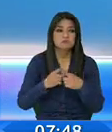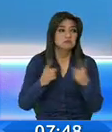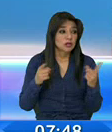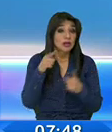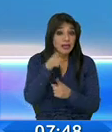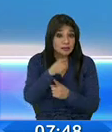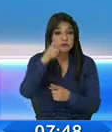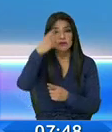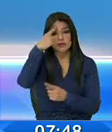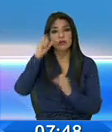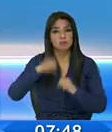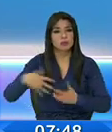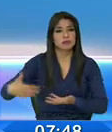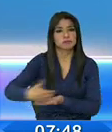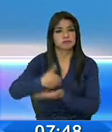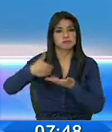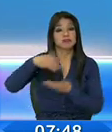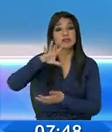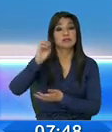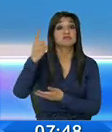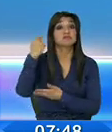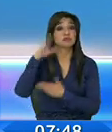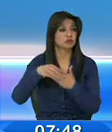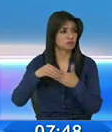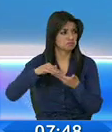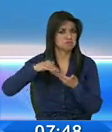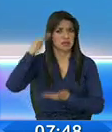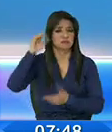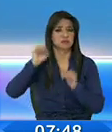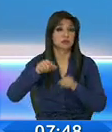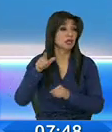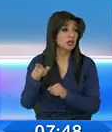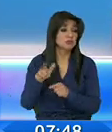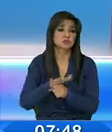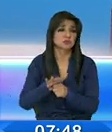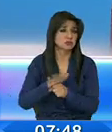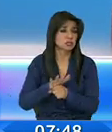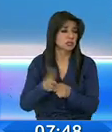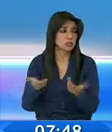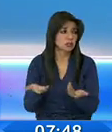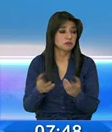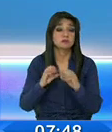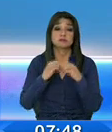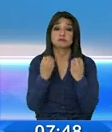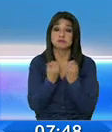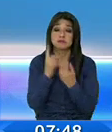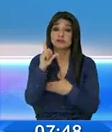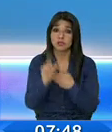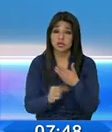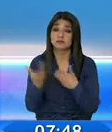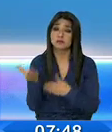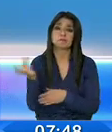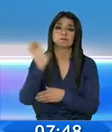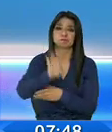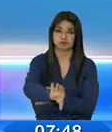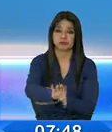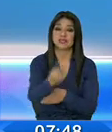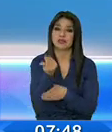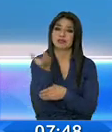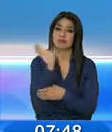permitiría al gobierno recaudar más de 500 millones y eso pero que sería suficiente para que el fondo hasta haga su desembolso